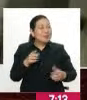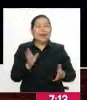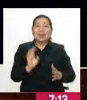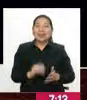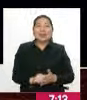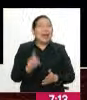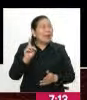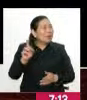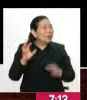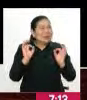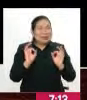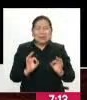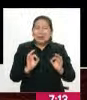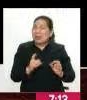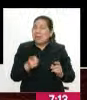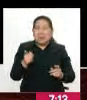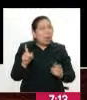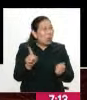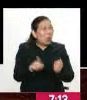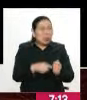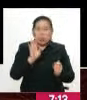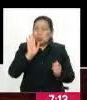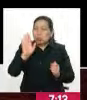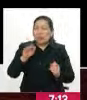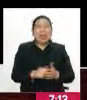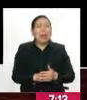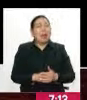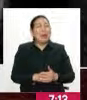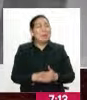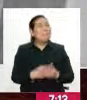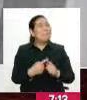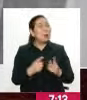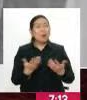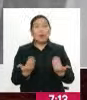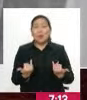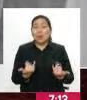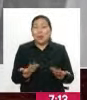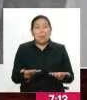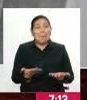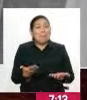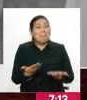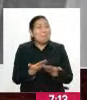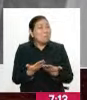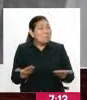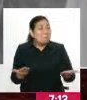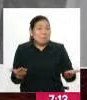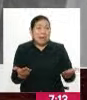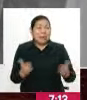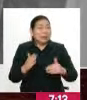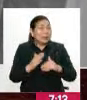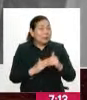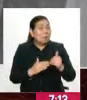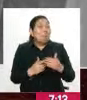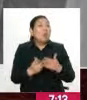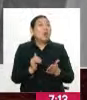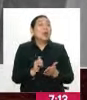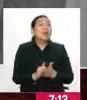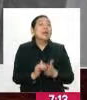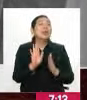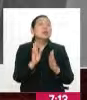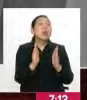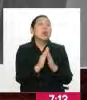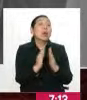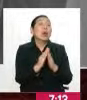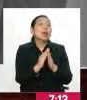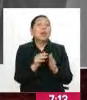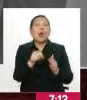Exactamente. Allá obviamente los sismos, como el que ha ocurrido el día de hoy, ocurre allá y no tenemos mucho daño estructural. ¿Por qué? Porque las viviendas se